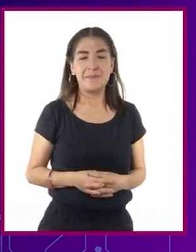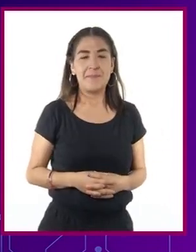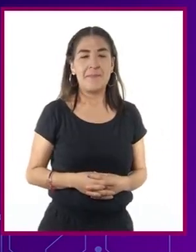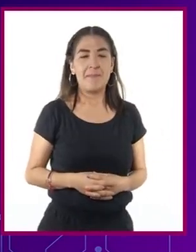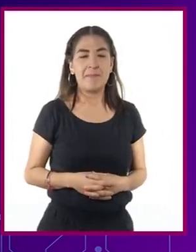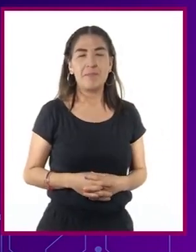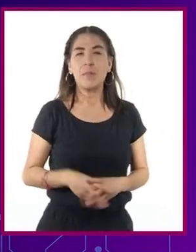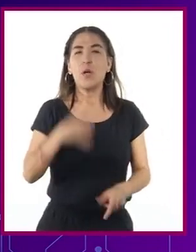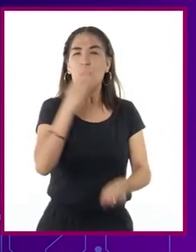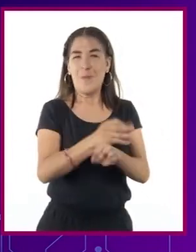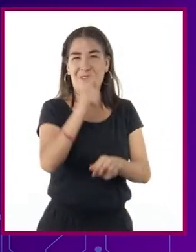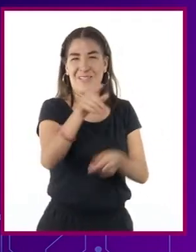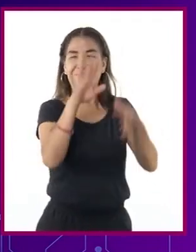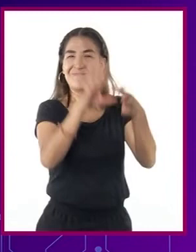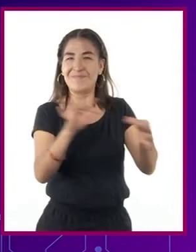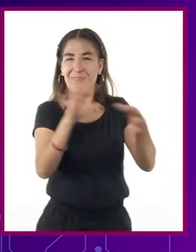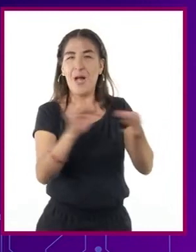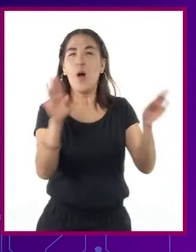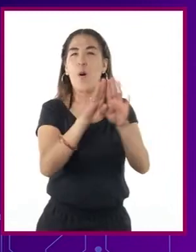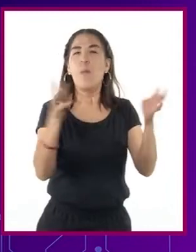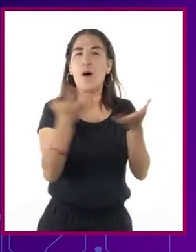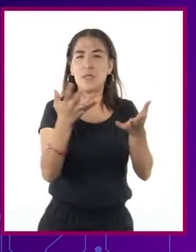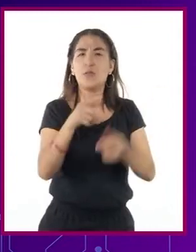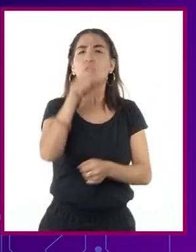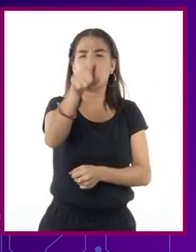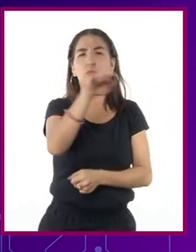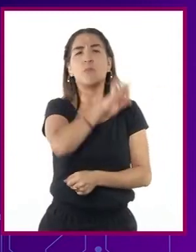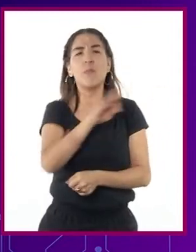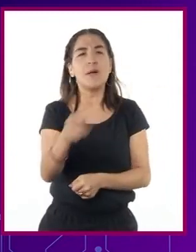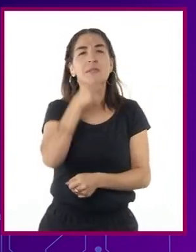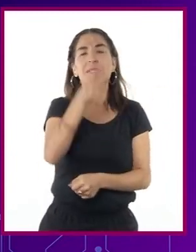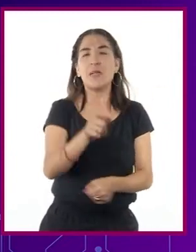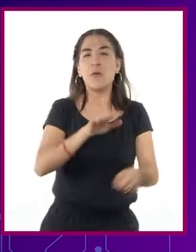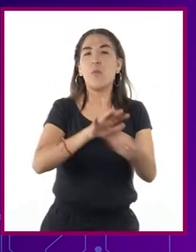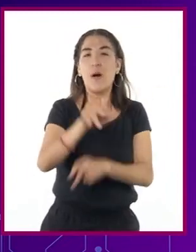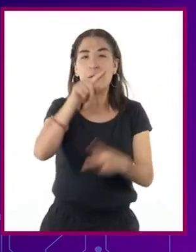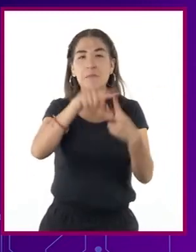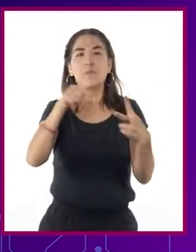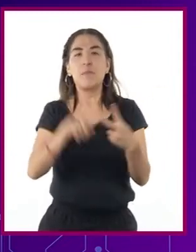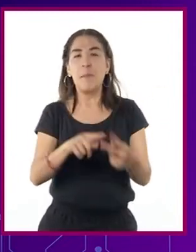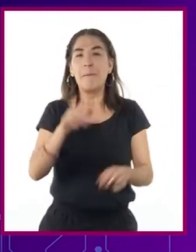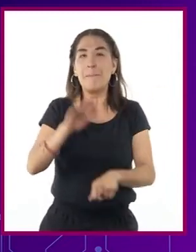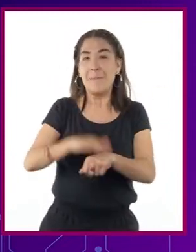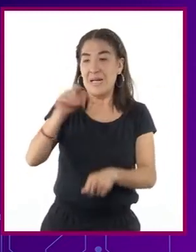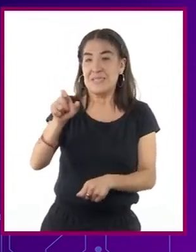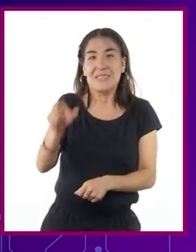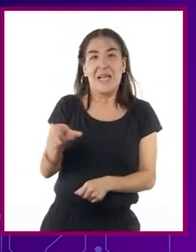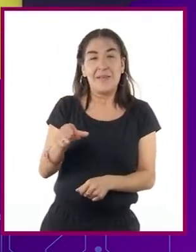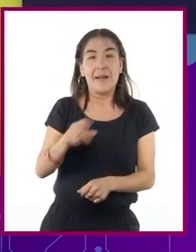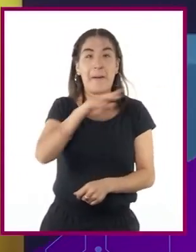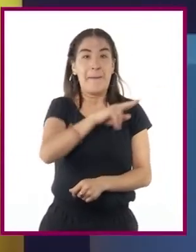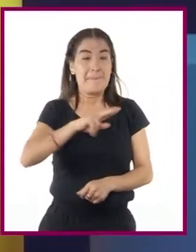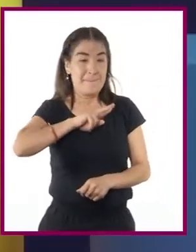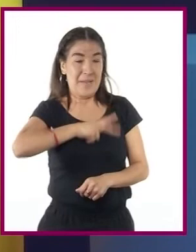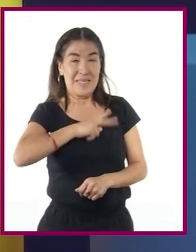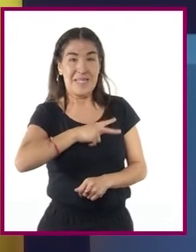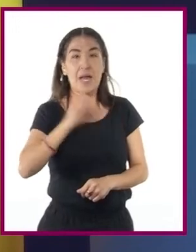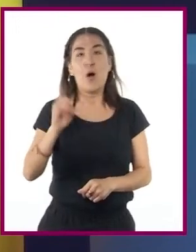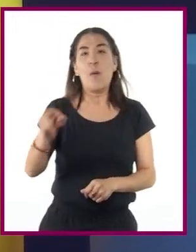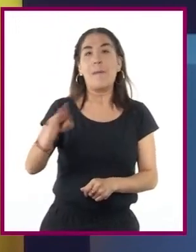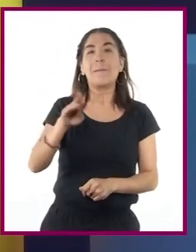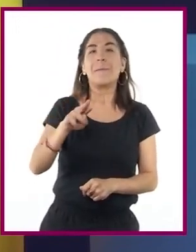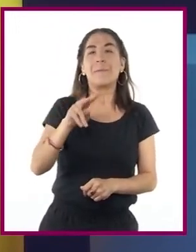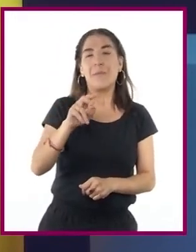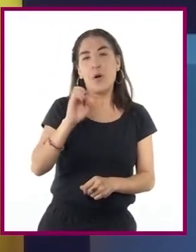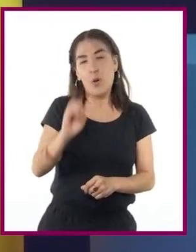Con lo que se ha realizado hasta el momento, ¿puedes decir cuál es de mayor tamaño, el virus o la bacteria? Espero que ya